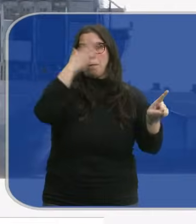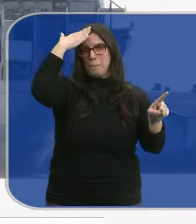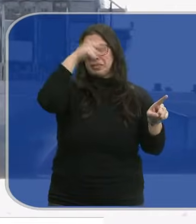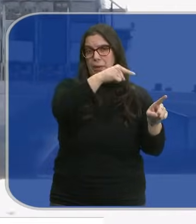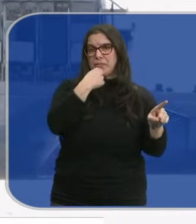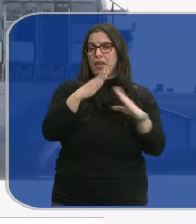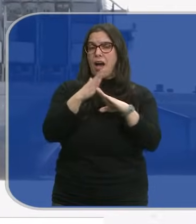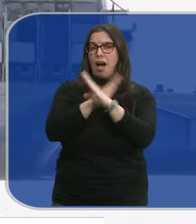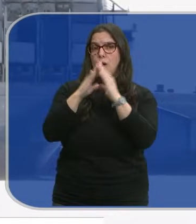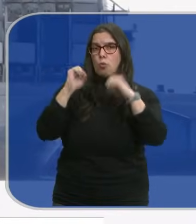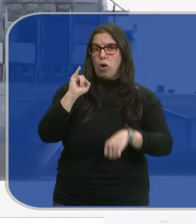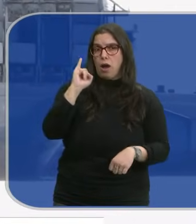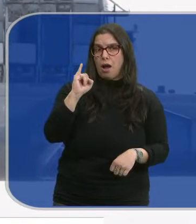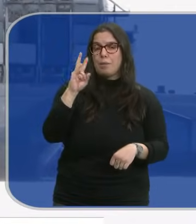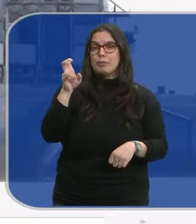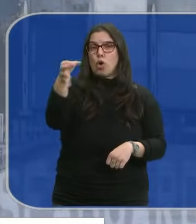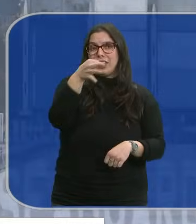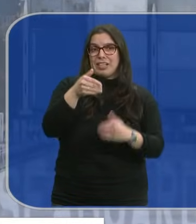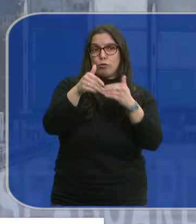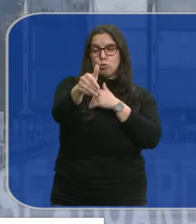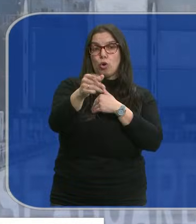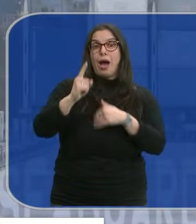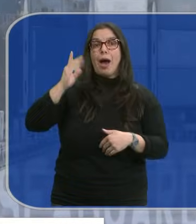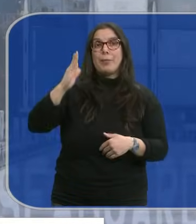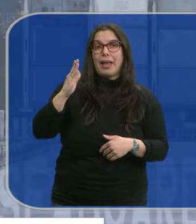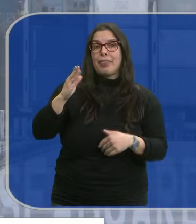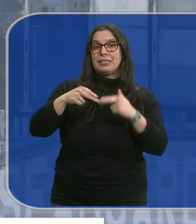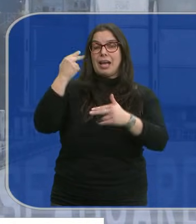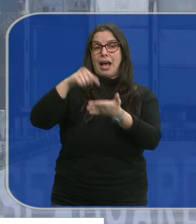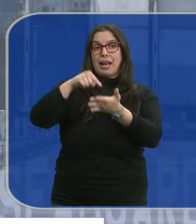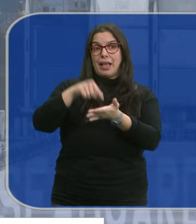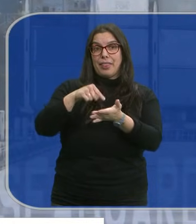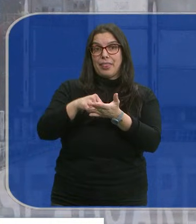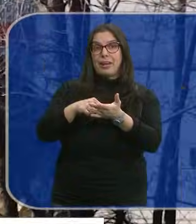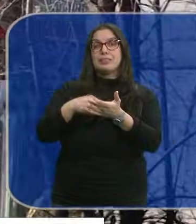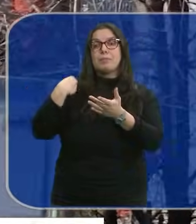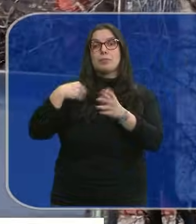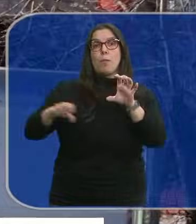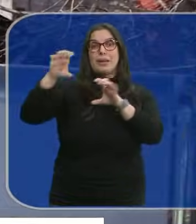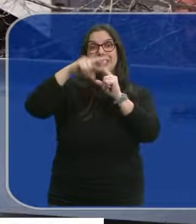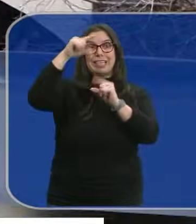un acuerdo preliminar sobre el futuro de la isla y que retira sus amenazas de aranceles a 8 miembros de la OTAN.